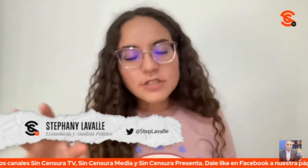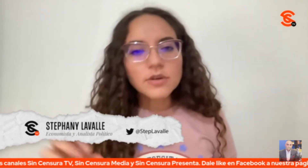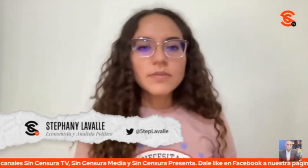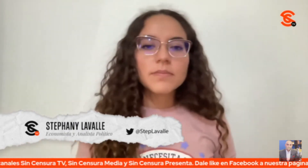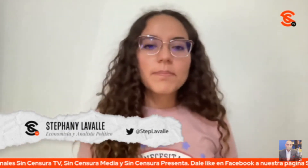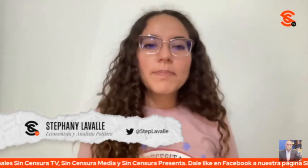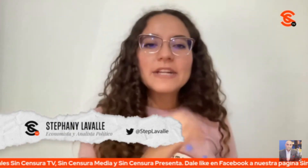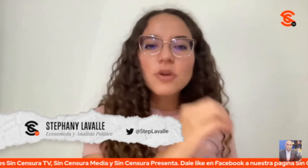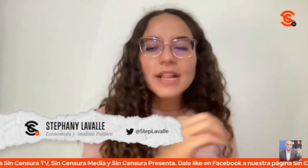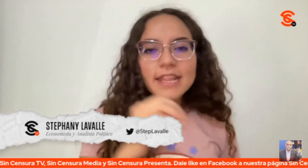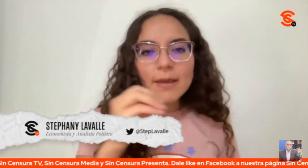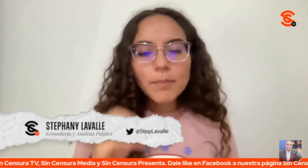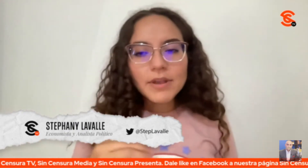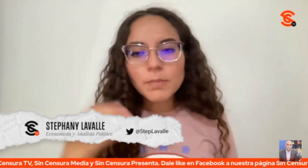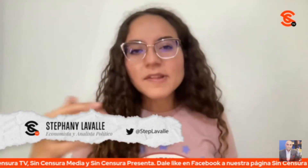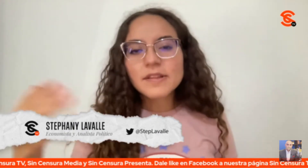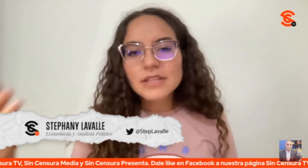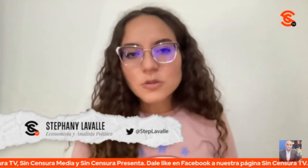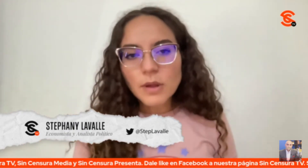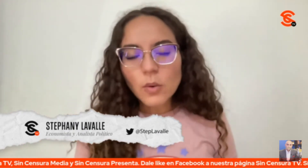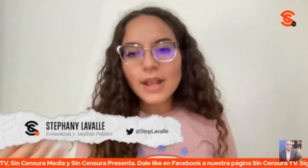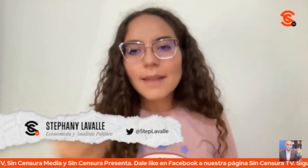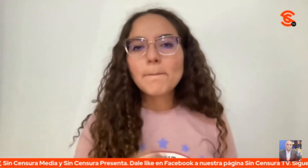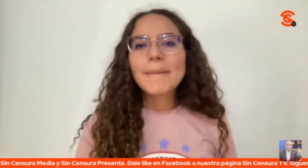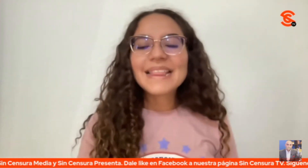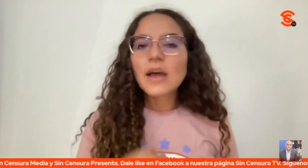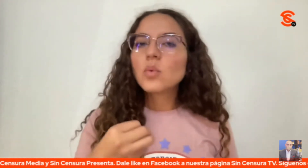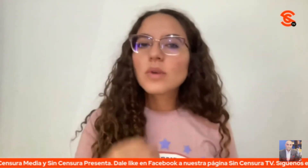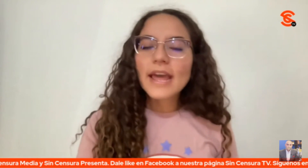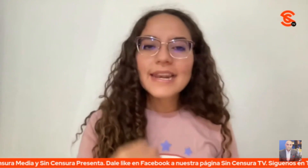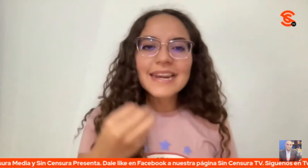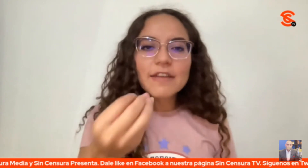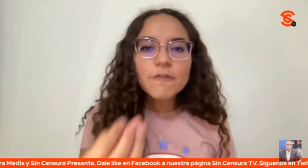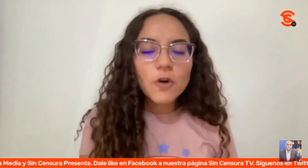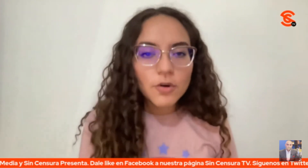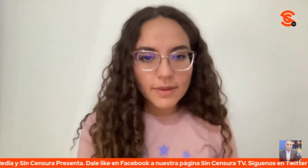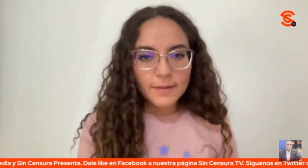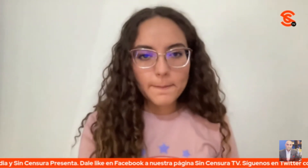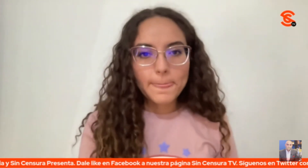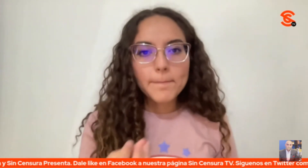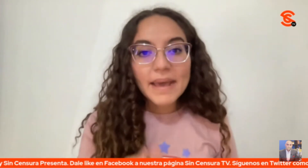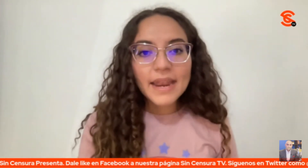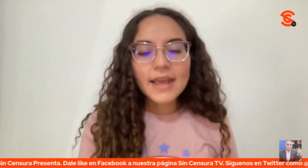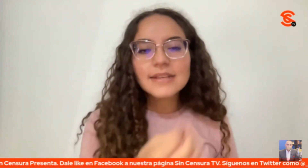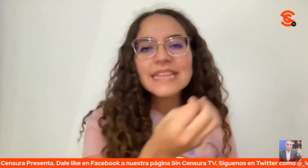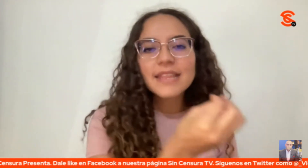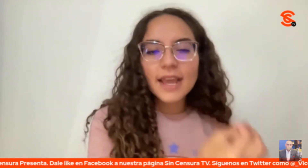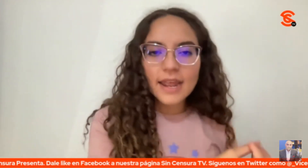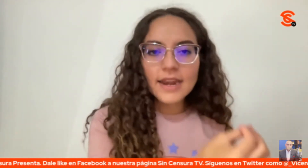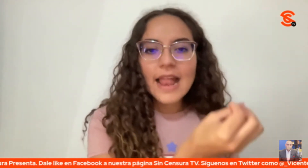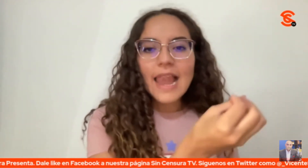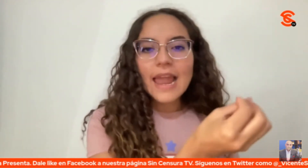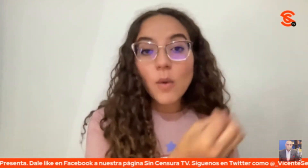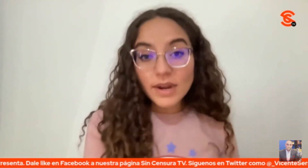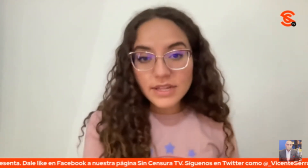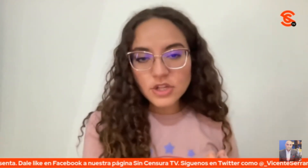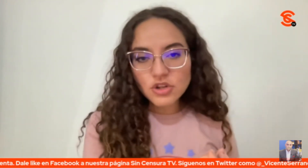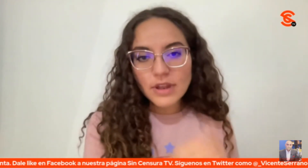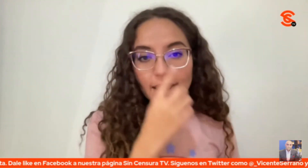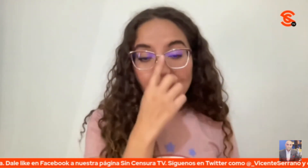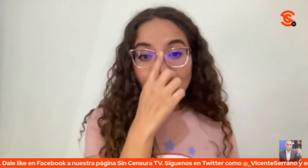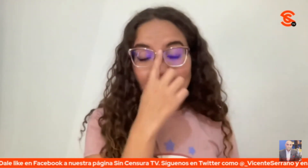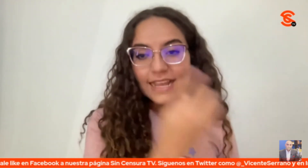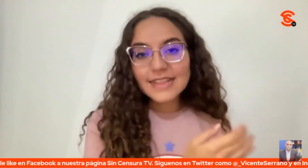todo esto, pasó el tiempo y el presidente Andrés Manuel manda una reforma para integrar la